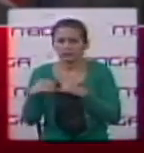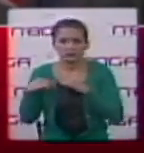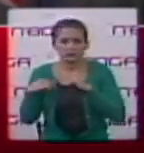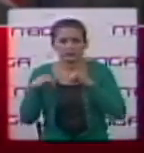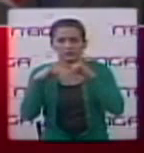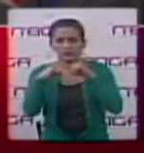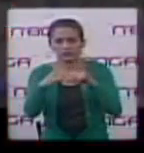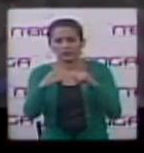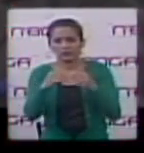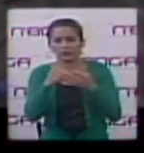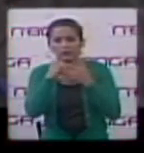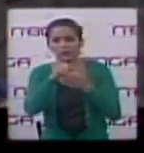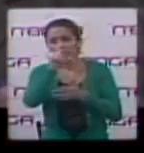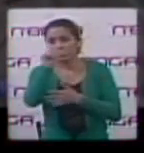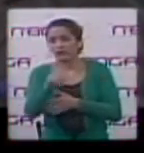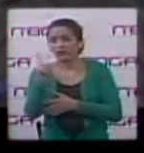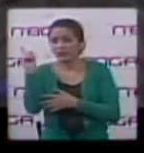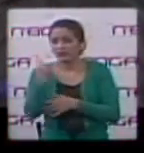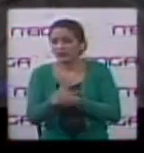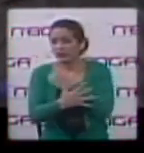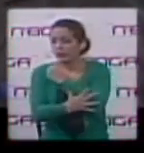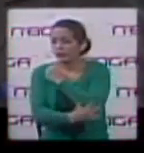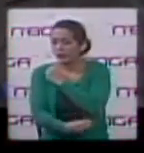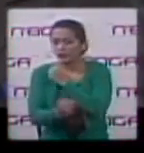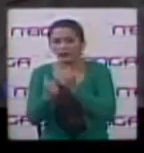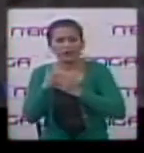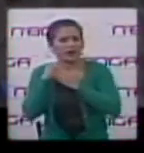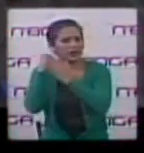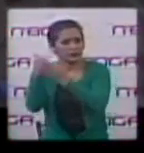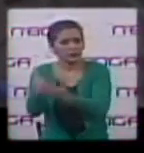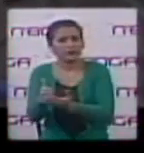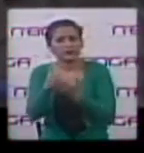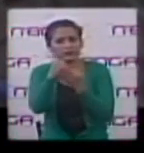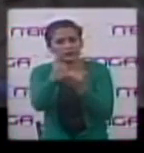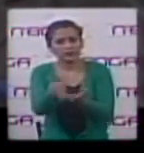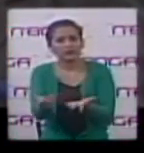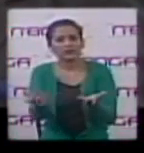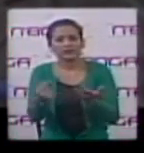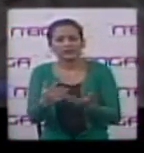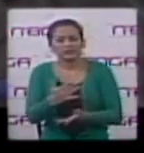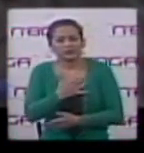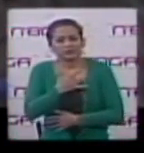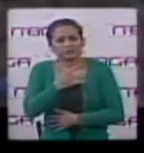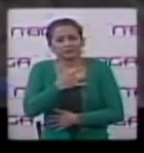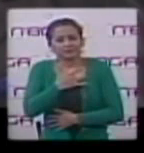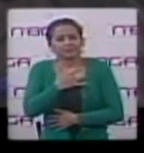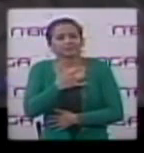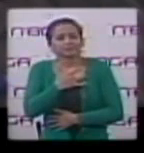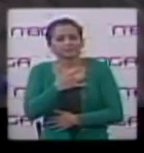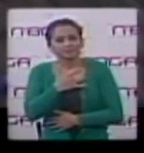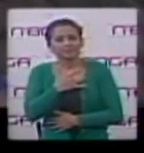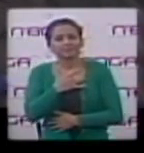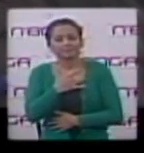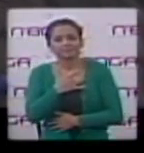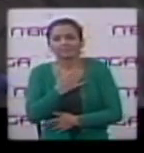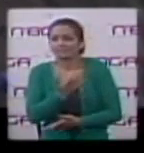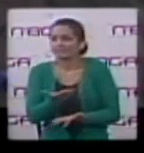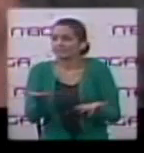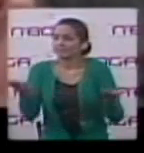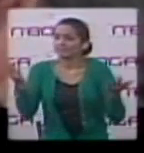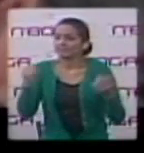que es ayudar al más necesitado y ese ha sido el objetivo de la teleton no la experiencia que uno se lleva es saber que hay gente que